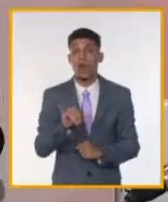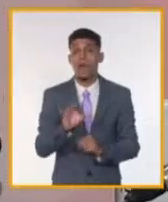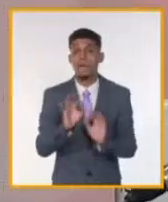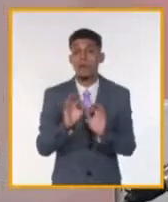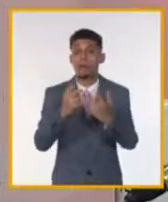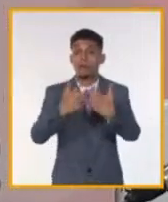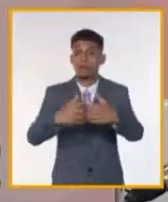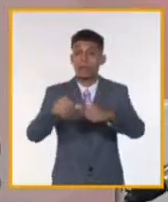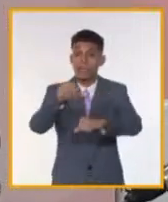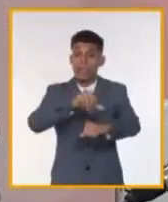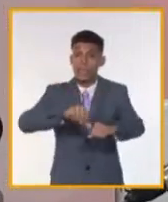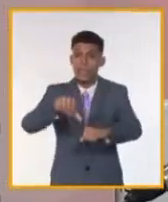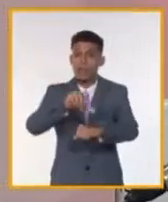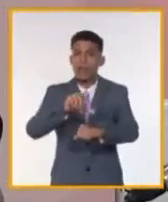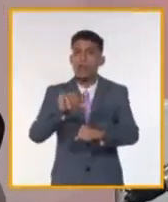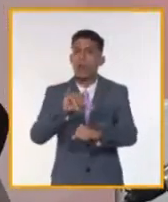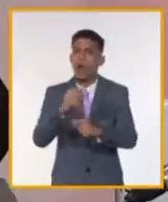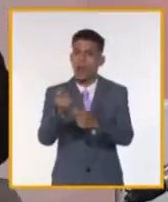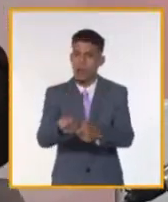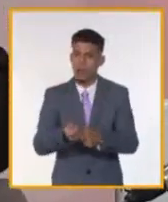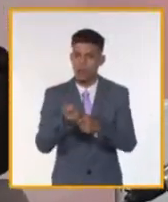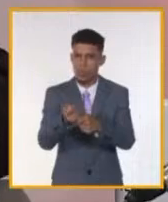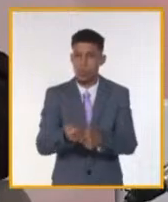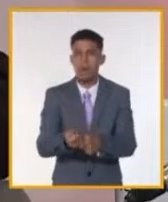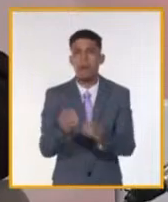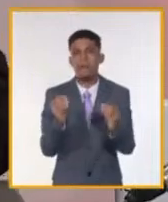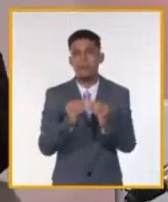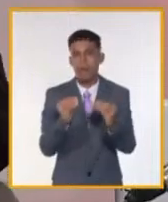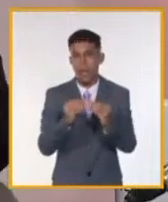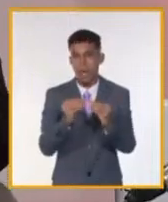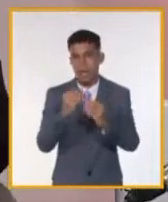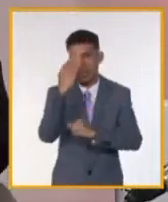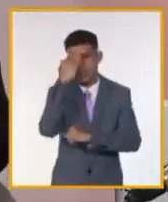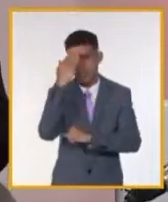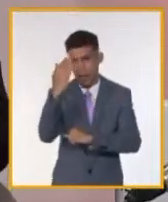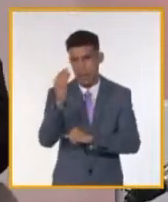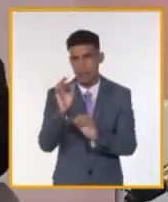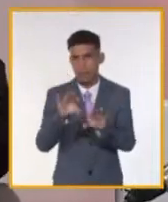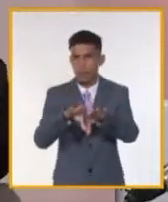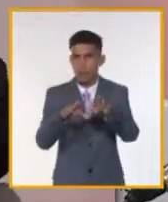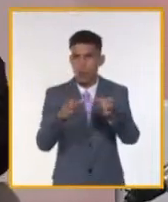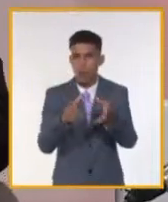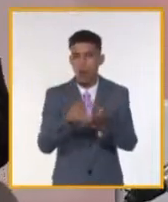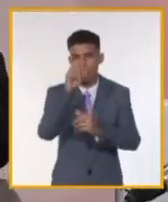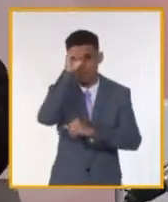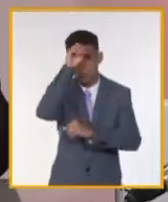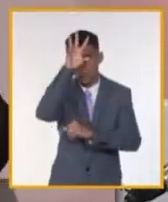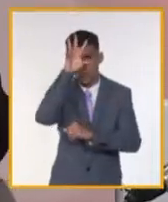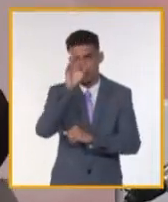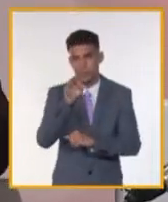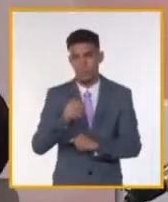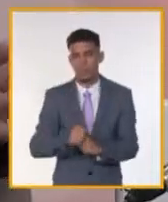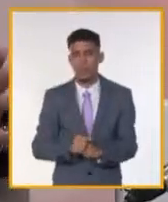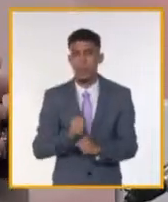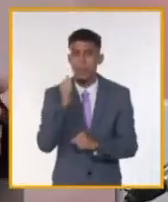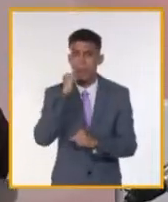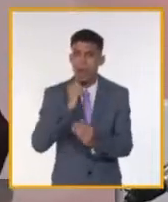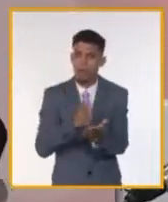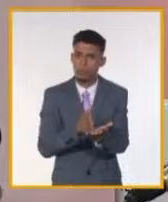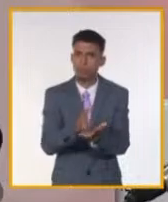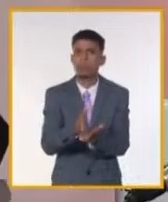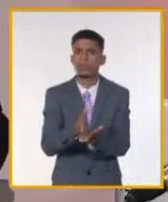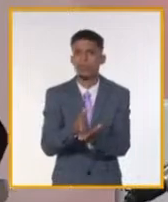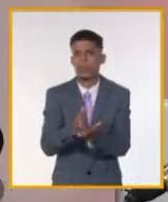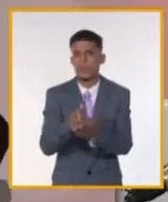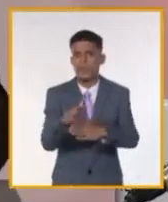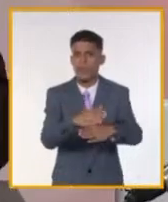de la agricultura ahora, y son parte de esos sectores con los que se relaciona la minería cubana. Pero hay más de lo que hablar y sobre todo de los retos que